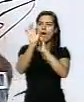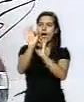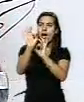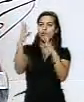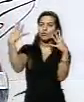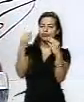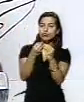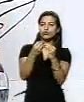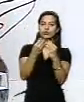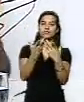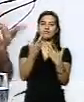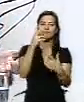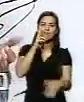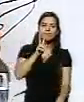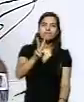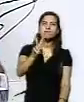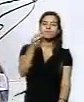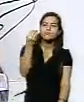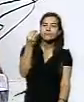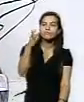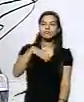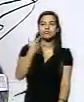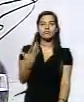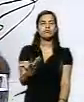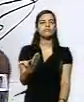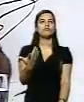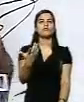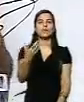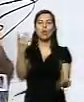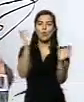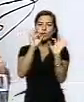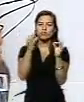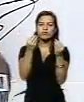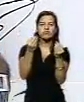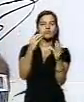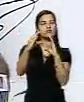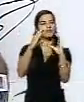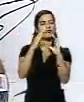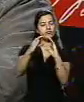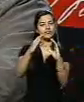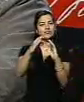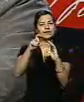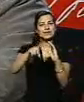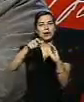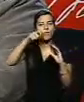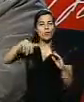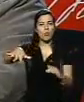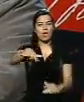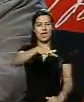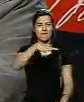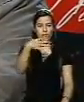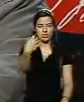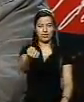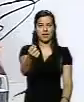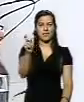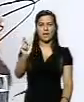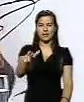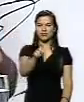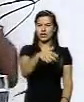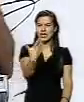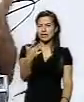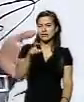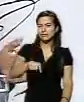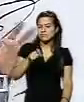conjunto la forma de comunicación que necesitamos como pueblo luchador y como pueblo que necesitamos